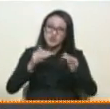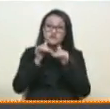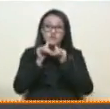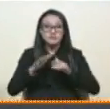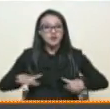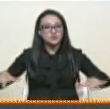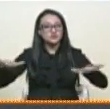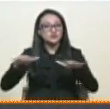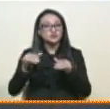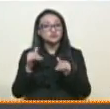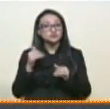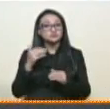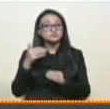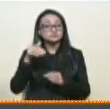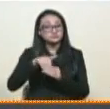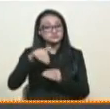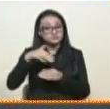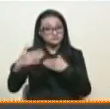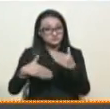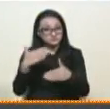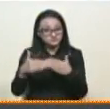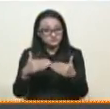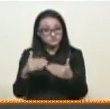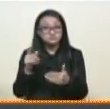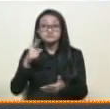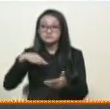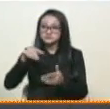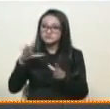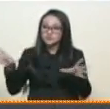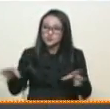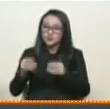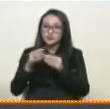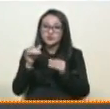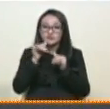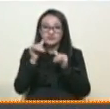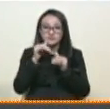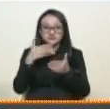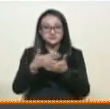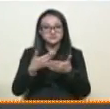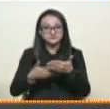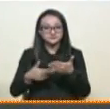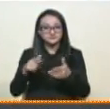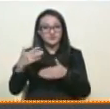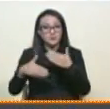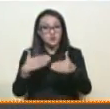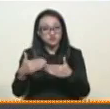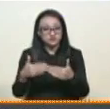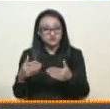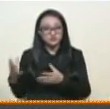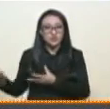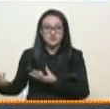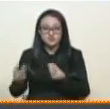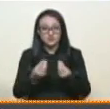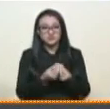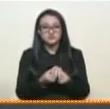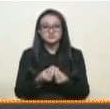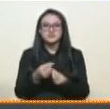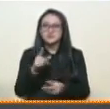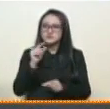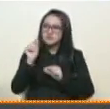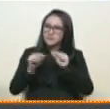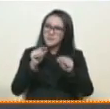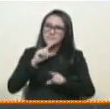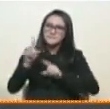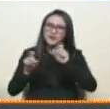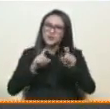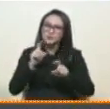está planteado para el proceso electoral. Allí llevan ellos toda la información de lo que está planteado para este proceso electoral, hacen sus observaciones, hacen